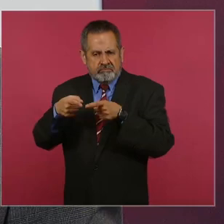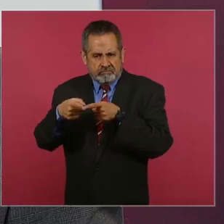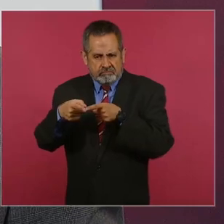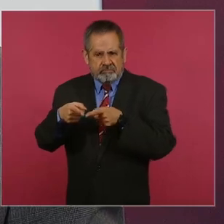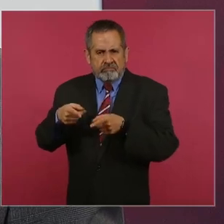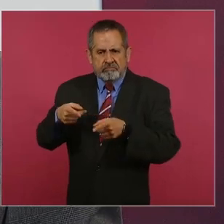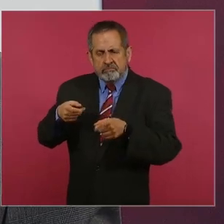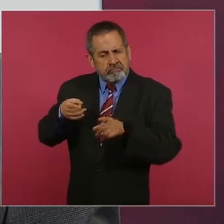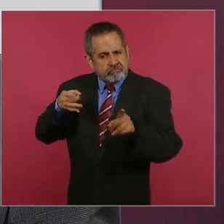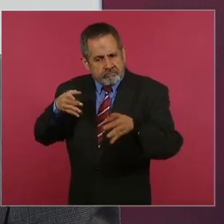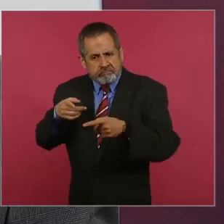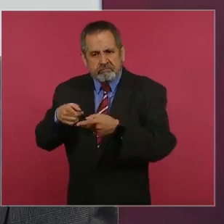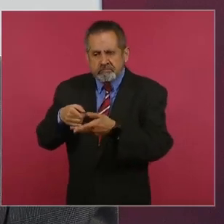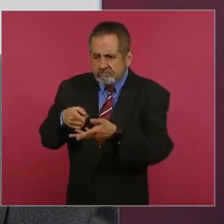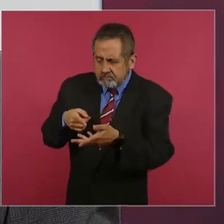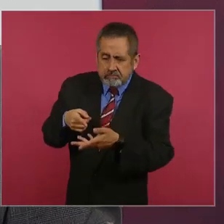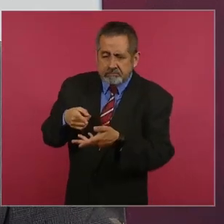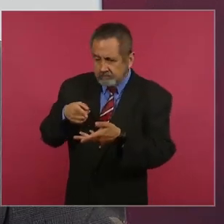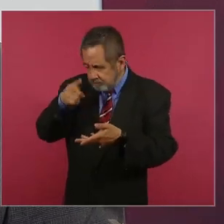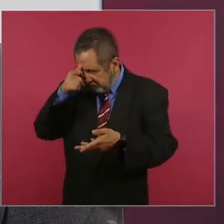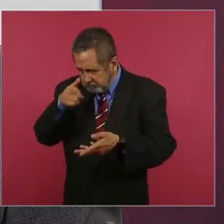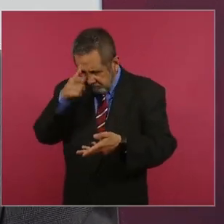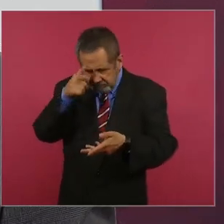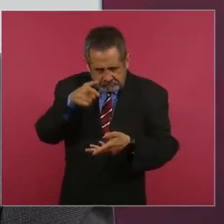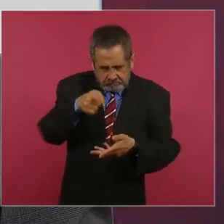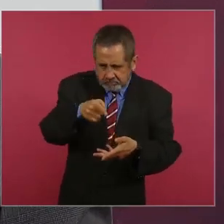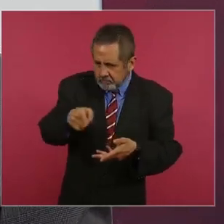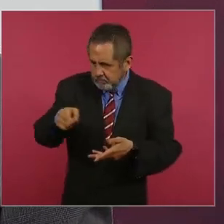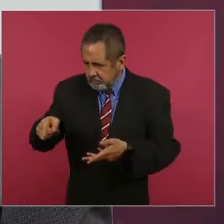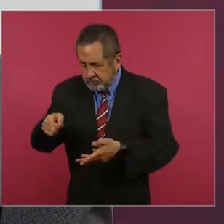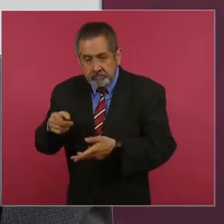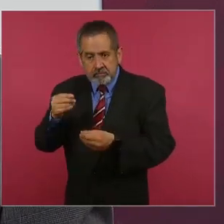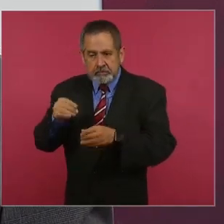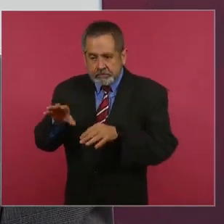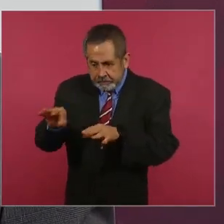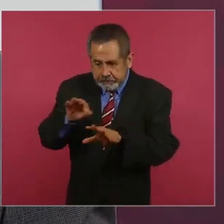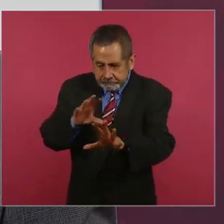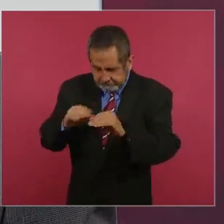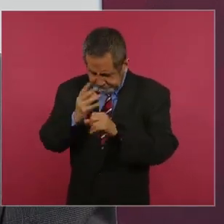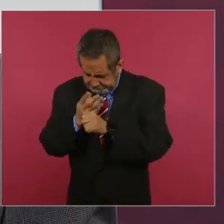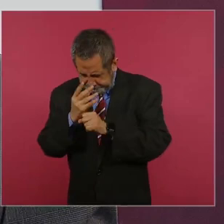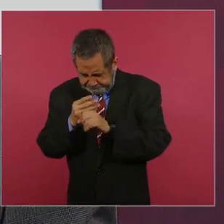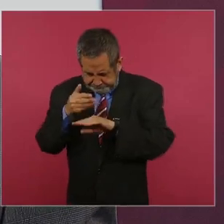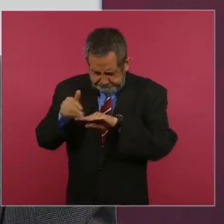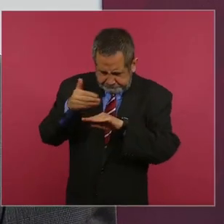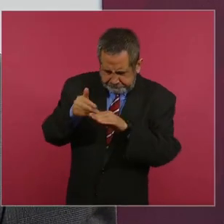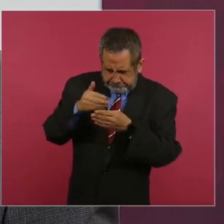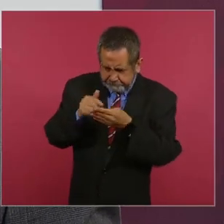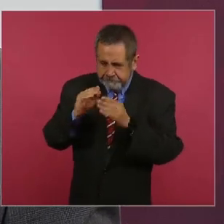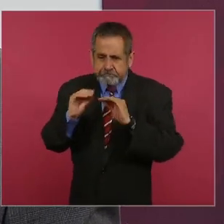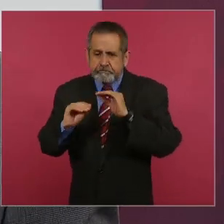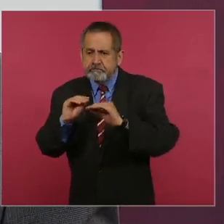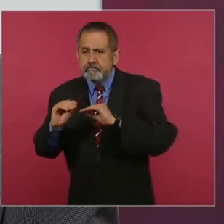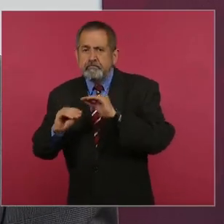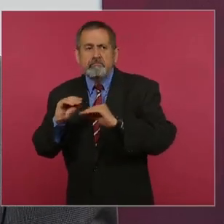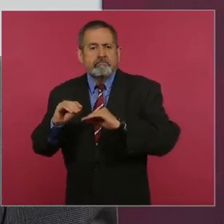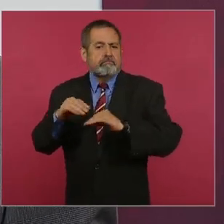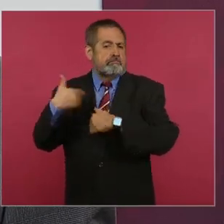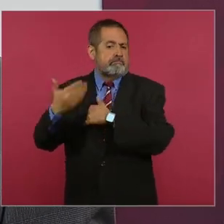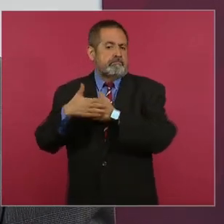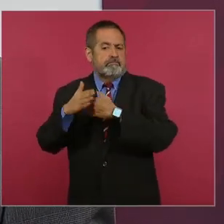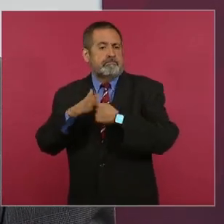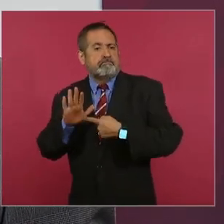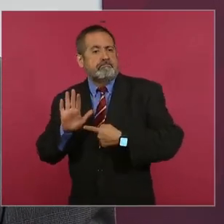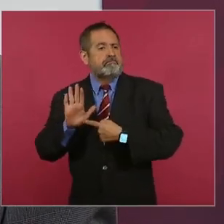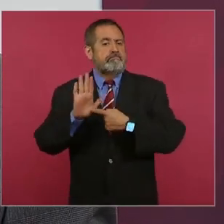gran cantidad de elementos que están en procesos de restauración para su exhibición en los